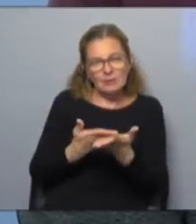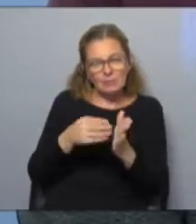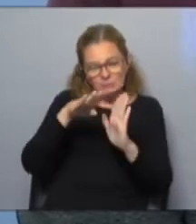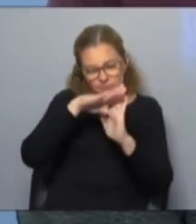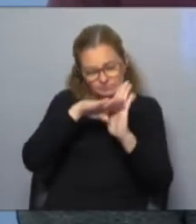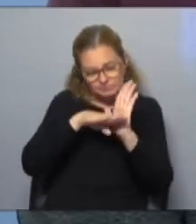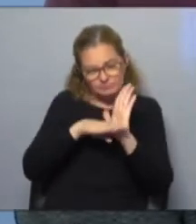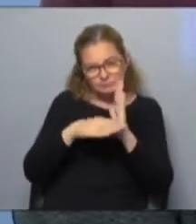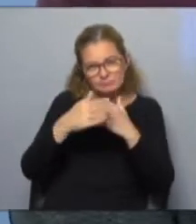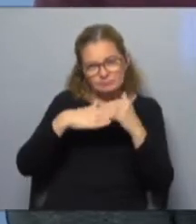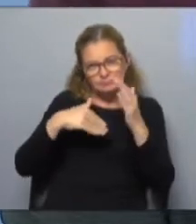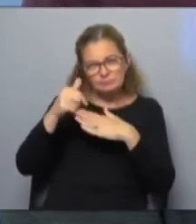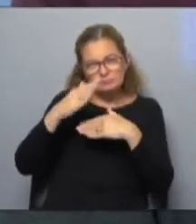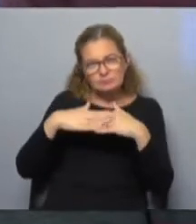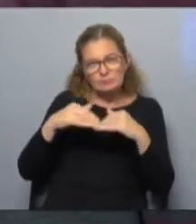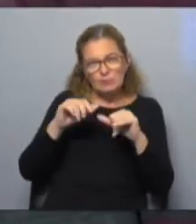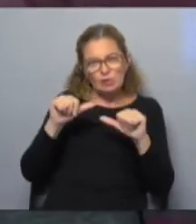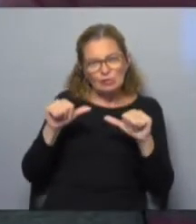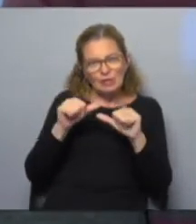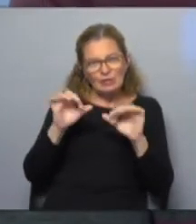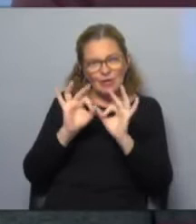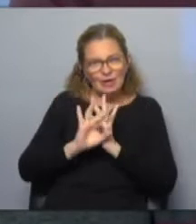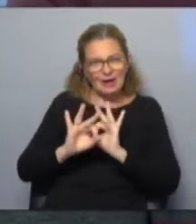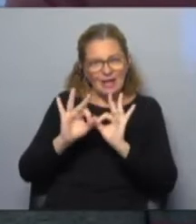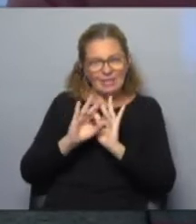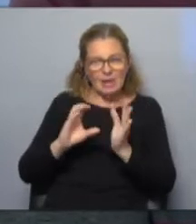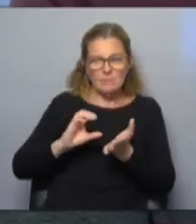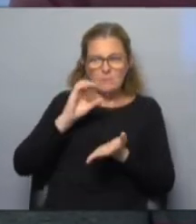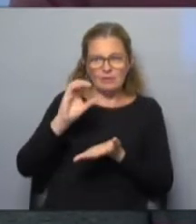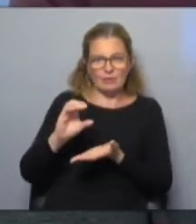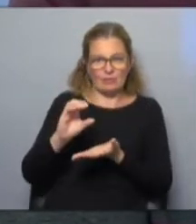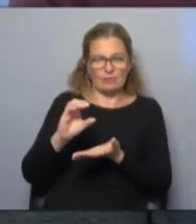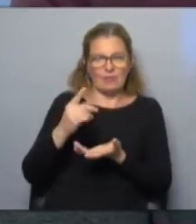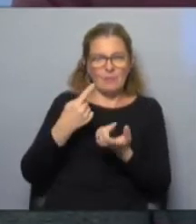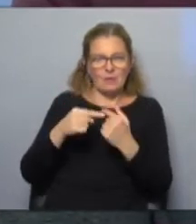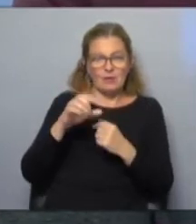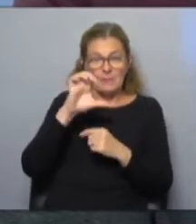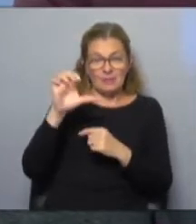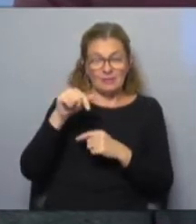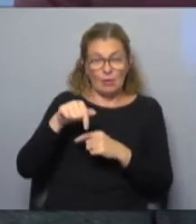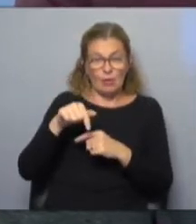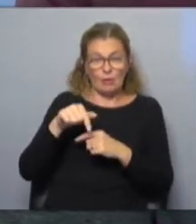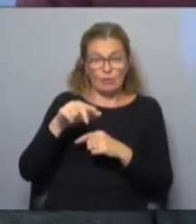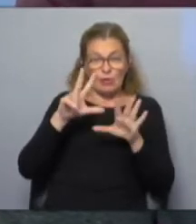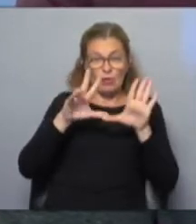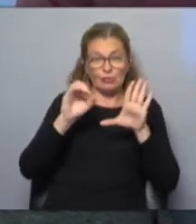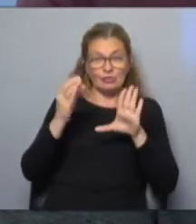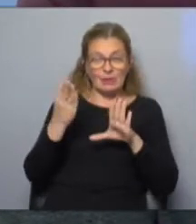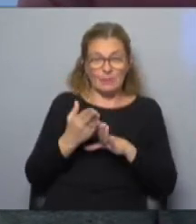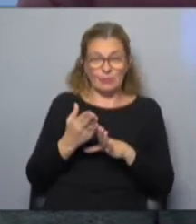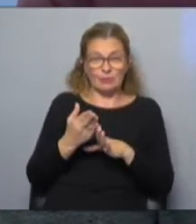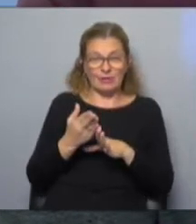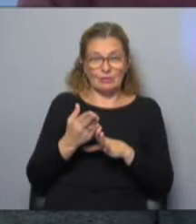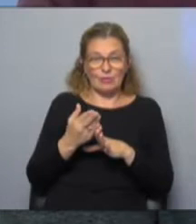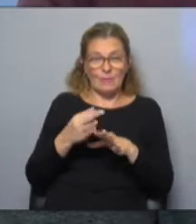ejecutivo de las obras no se hizo ninguna inversión pero esta empresa hoy ya domina el 80%